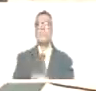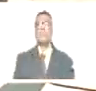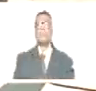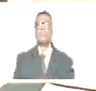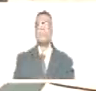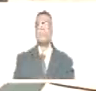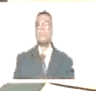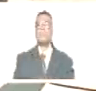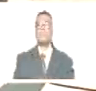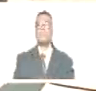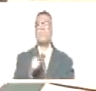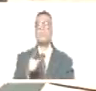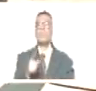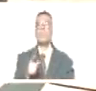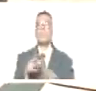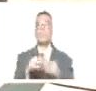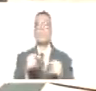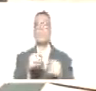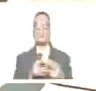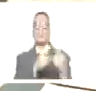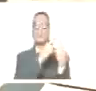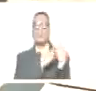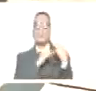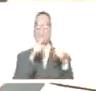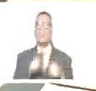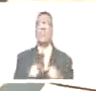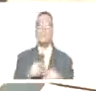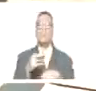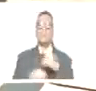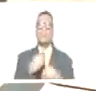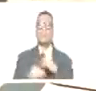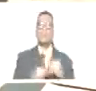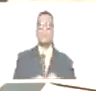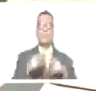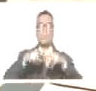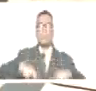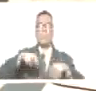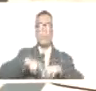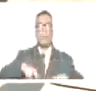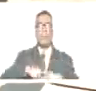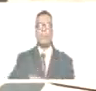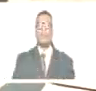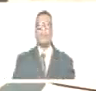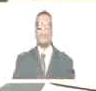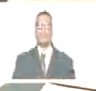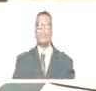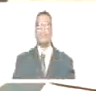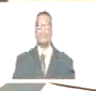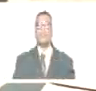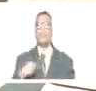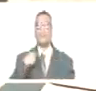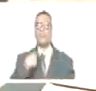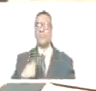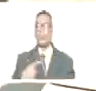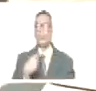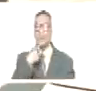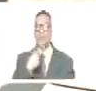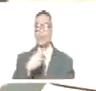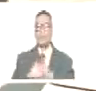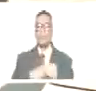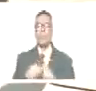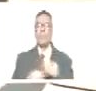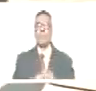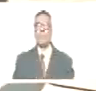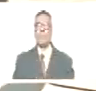parte de la responsabilidad de los hechos que se investigan. Así se ha hecho, se ha